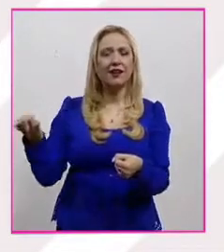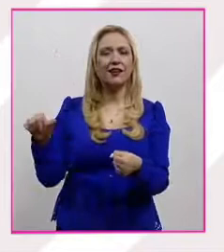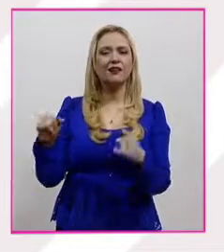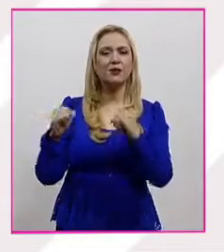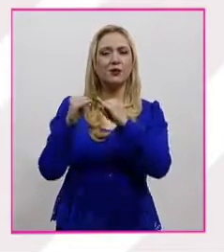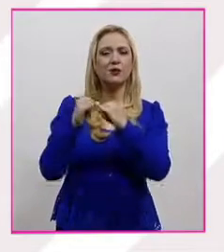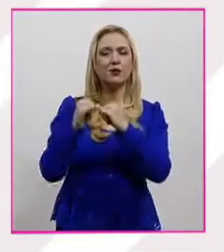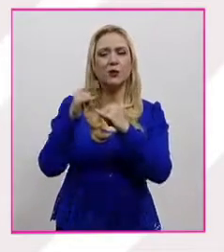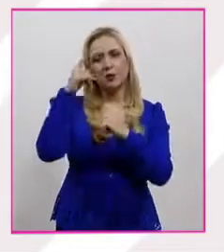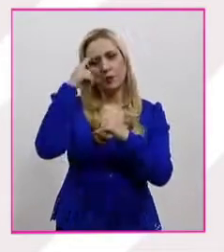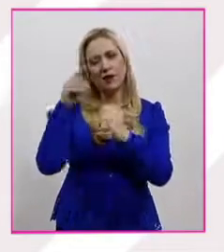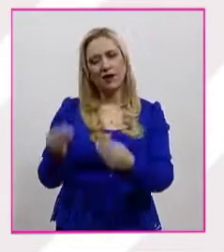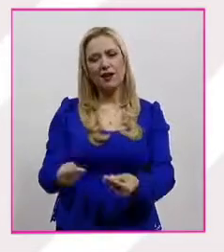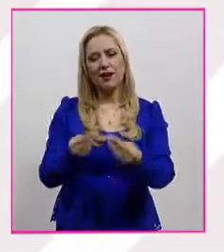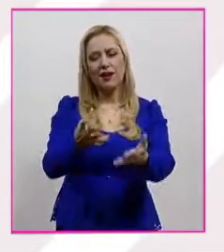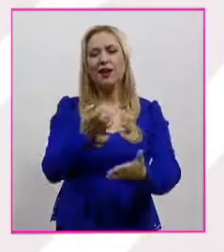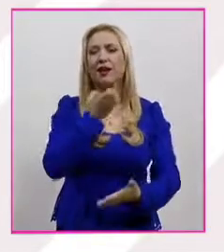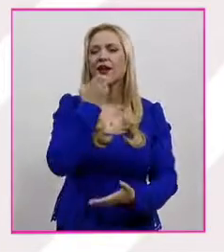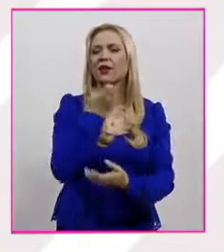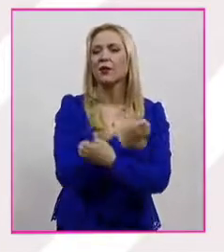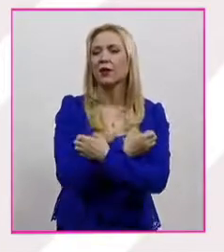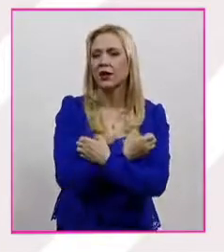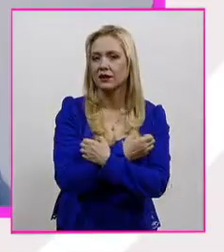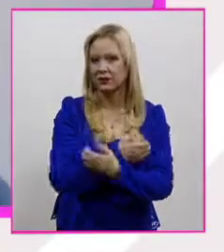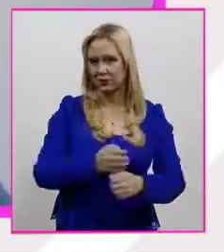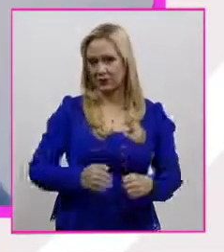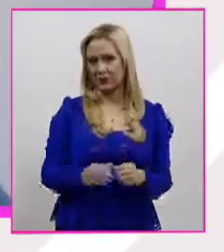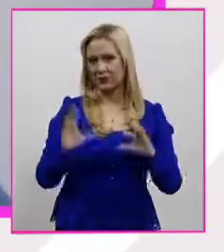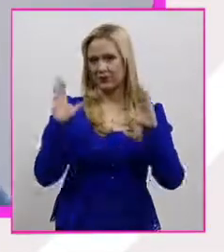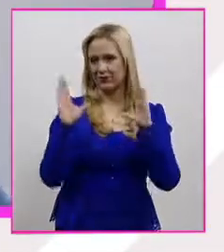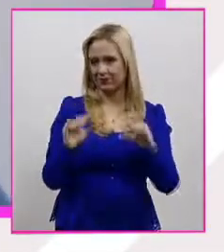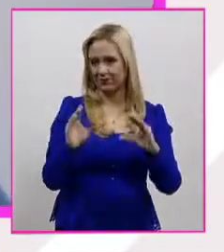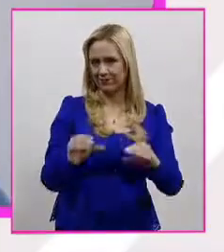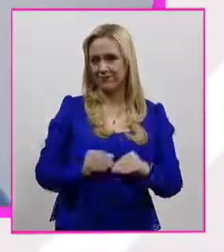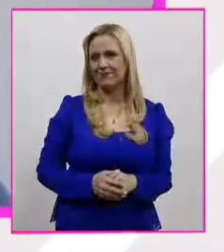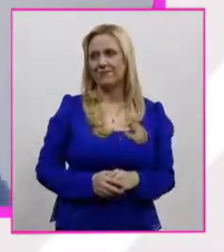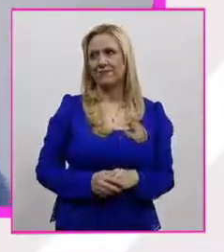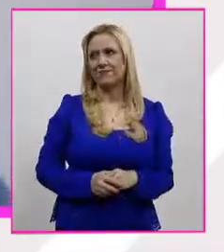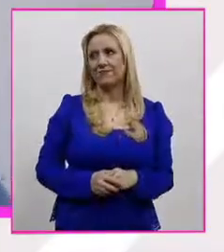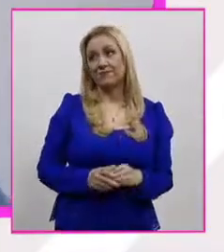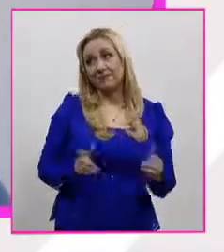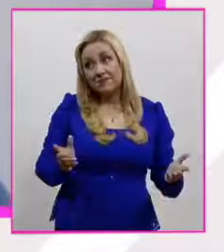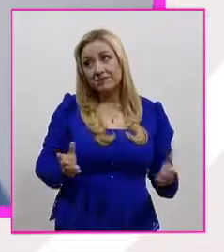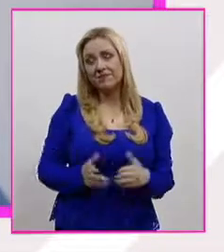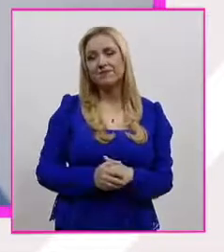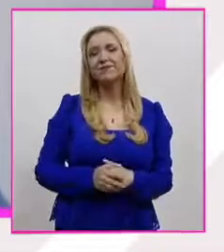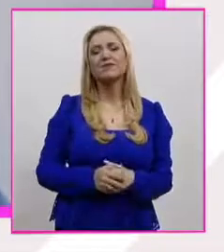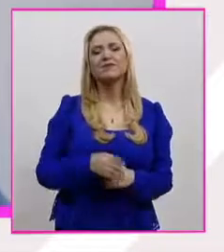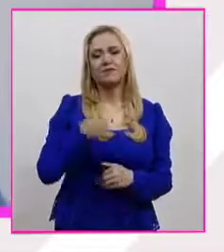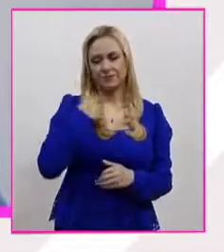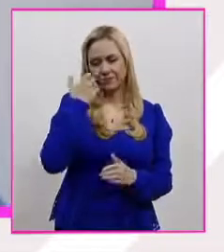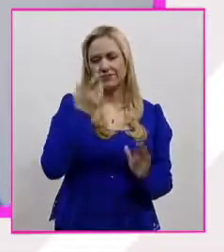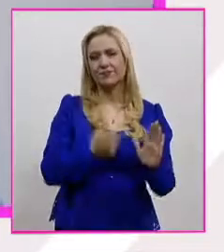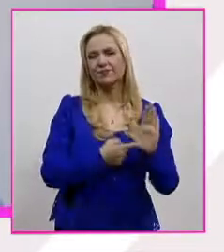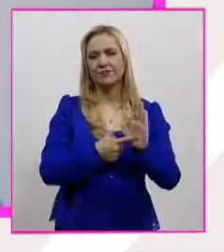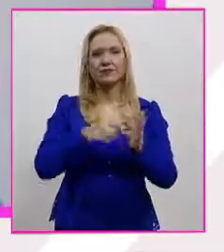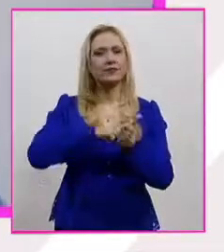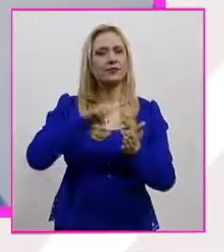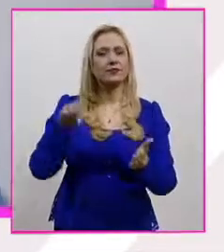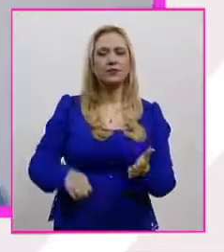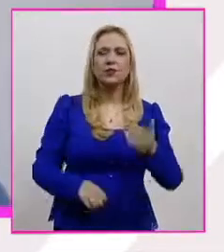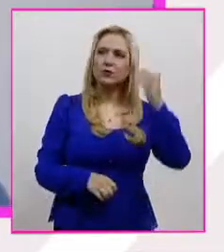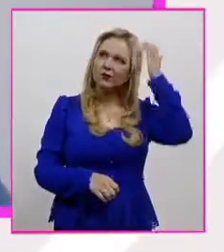y cómo se vincula con tu experiencia en el propio sistema educativo, ¿no? Y para mostrar esto quisiera poner de ejemplo uno de